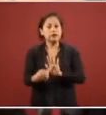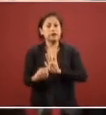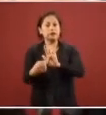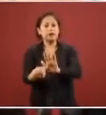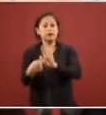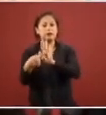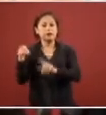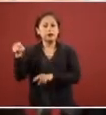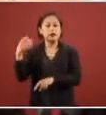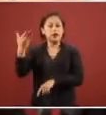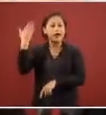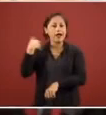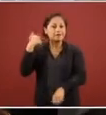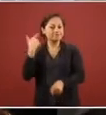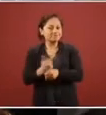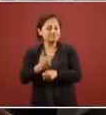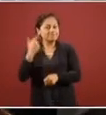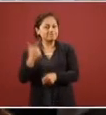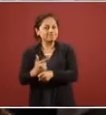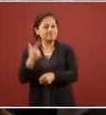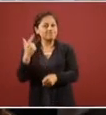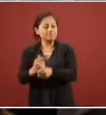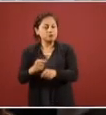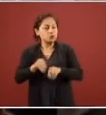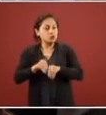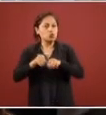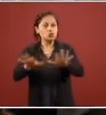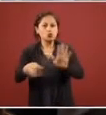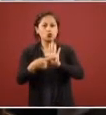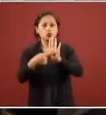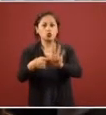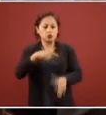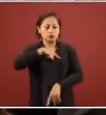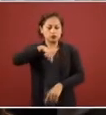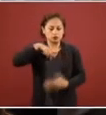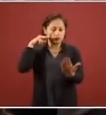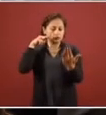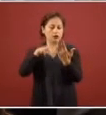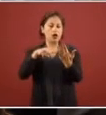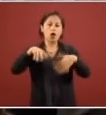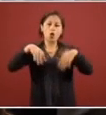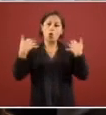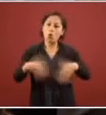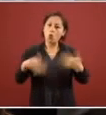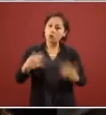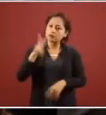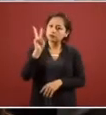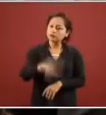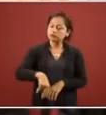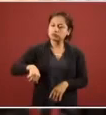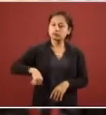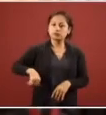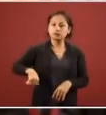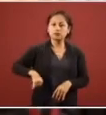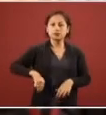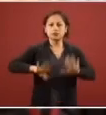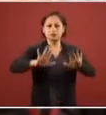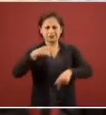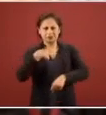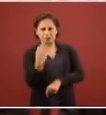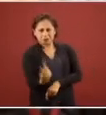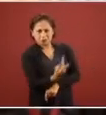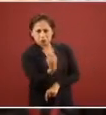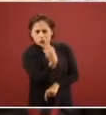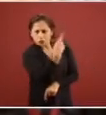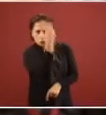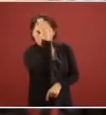abriendo cosas que jamás pensamos saber quizá, o muchísimos años después. ¿Usted se expresaría al respecto, ya